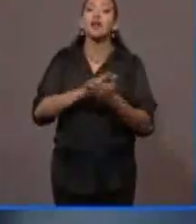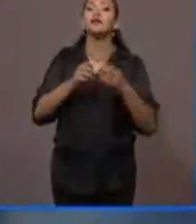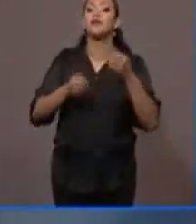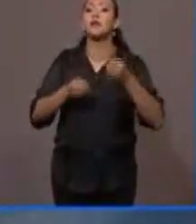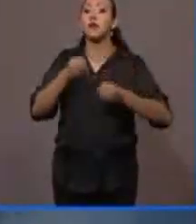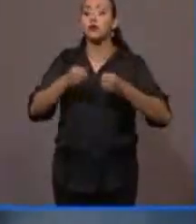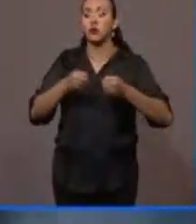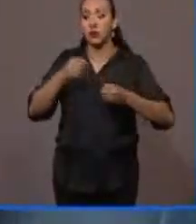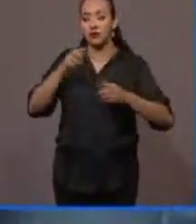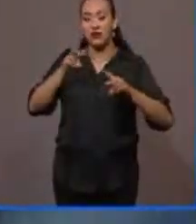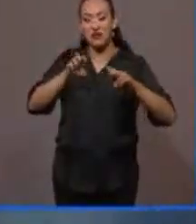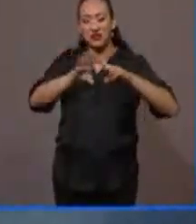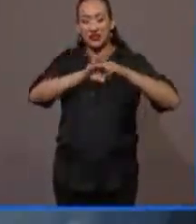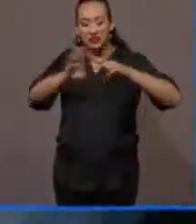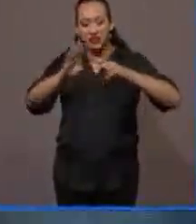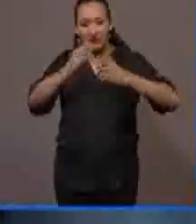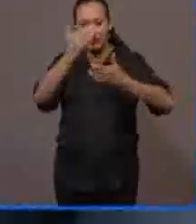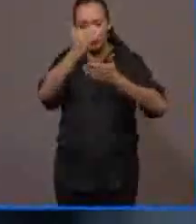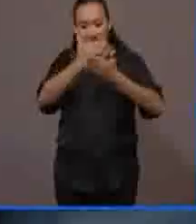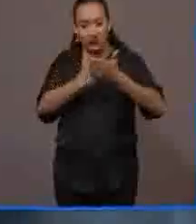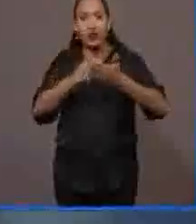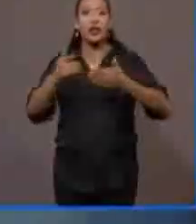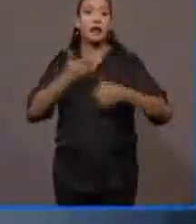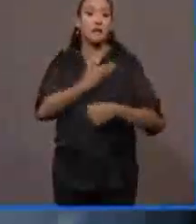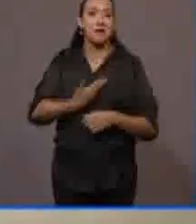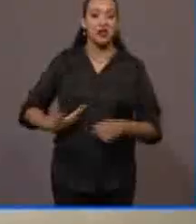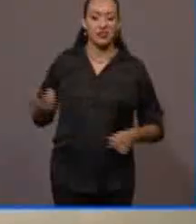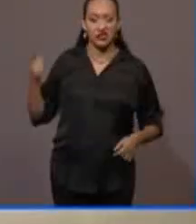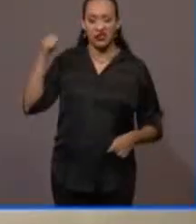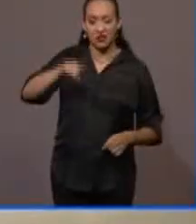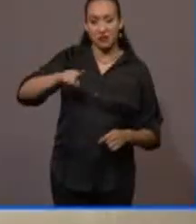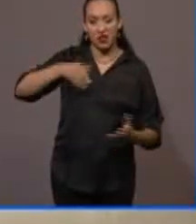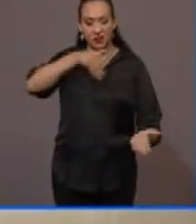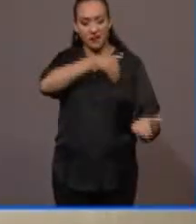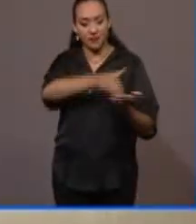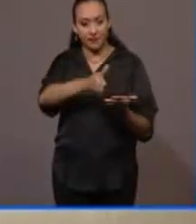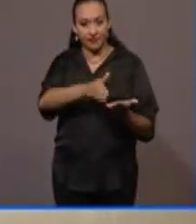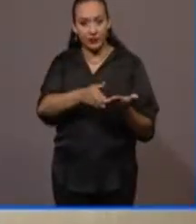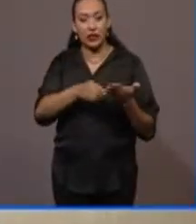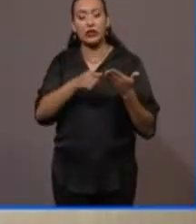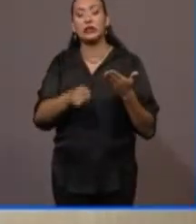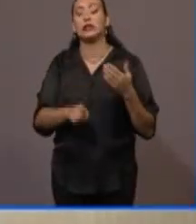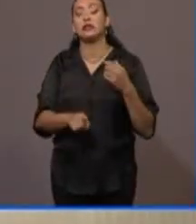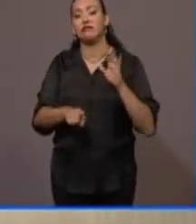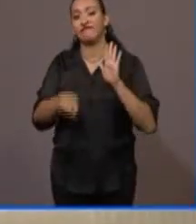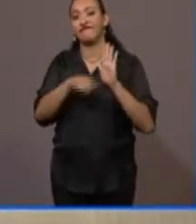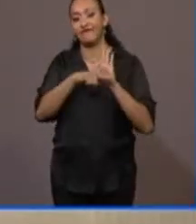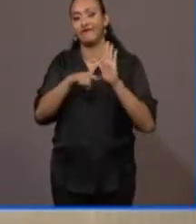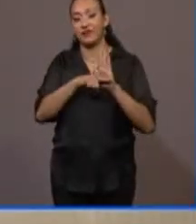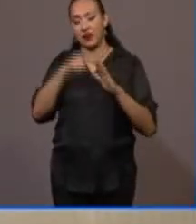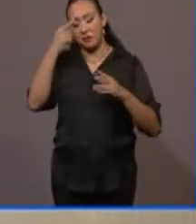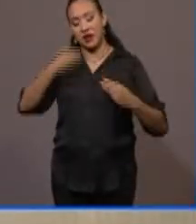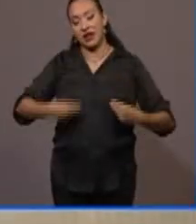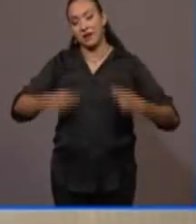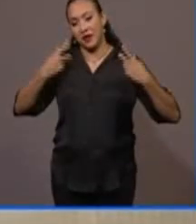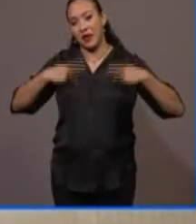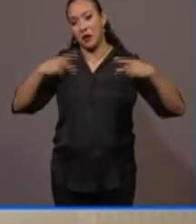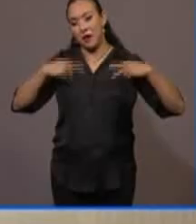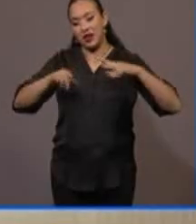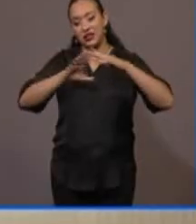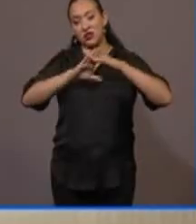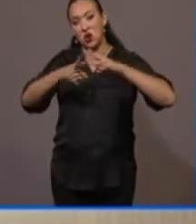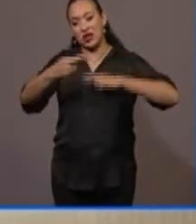materia de inmigración emitidas por el presidente de Estados Unidos tienen un impacto negativo en la vida de millones de